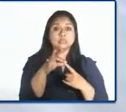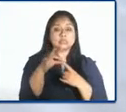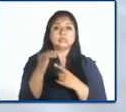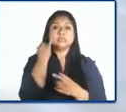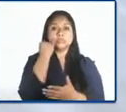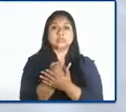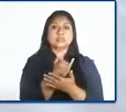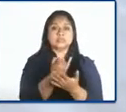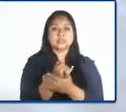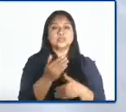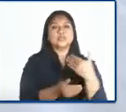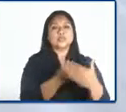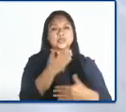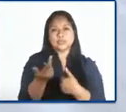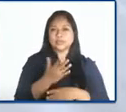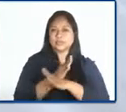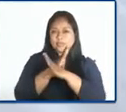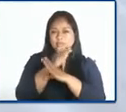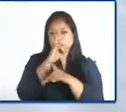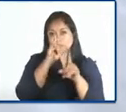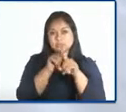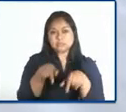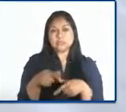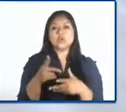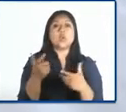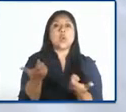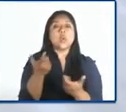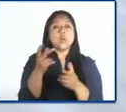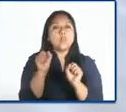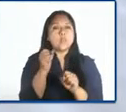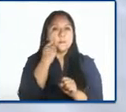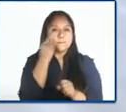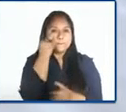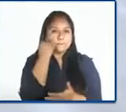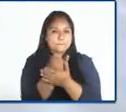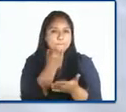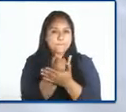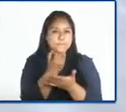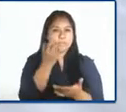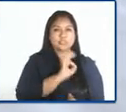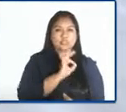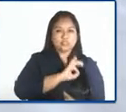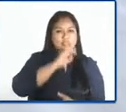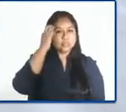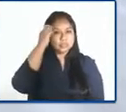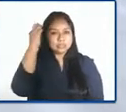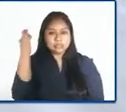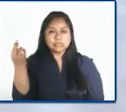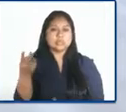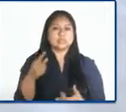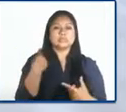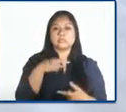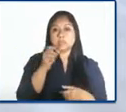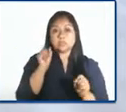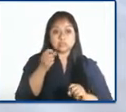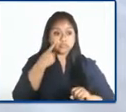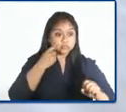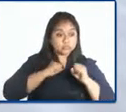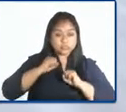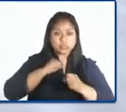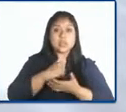dentro de los procesos de protección, a través de los cuales, pues, se realizan investigaciones sociales, psicológicas, para poder